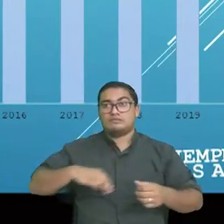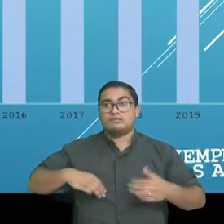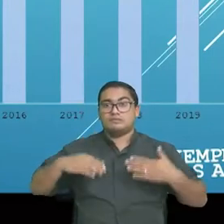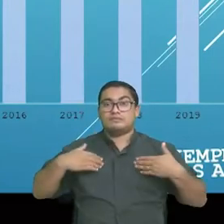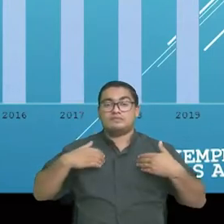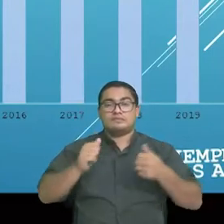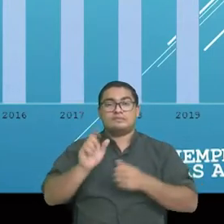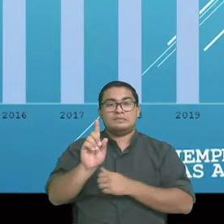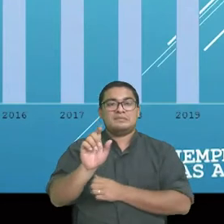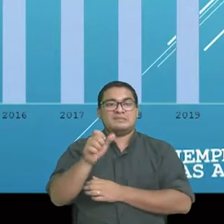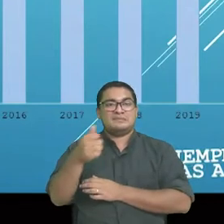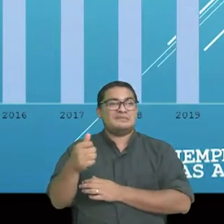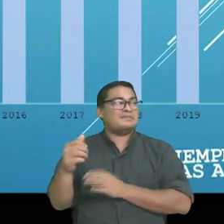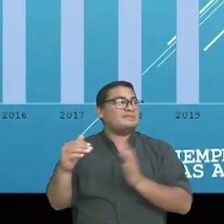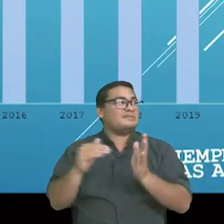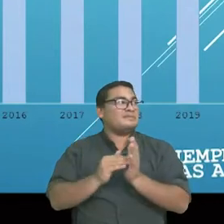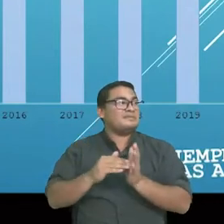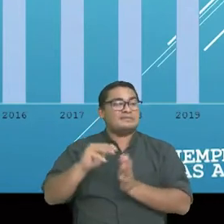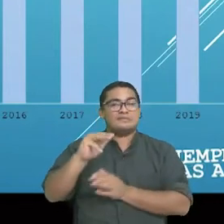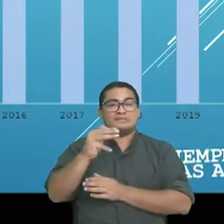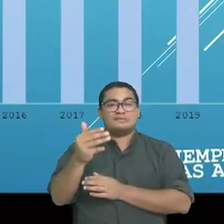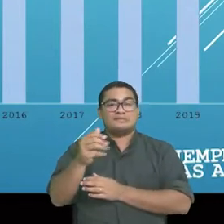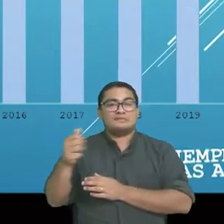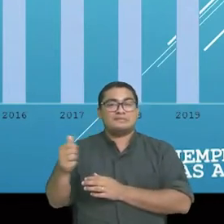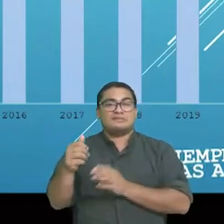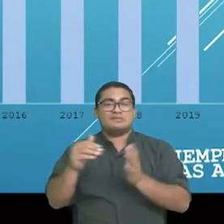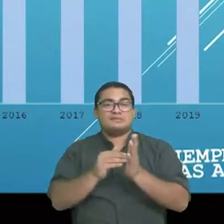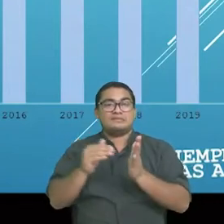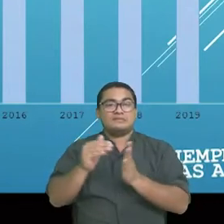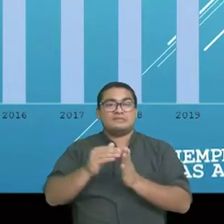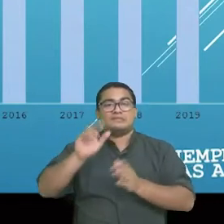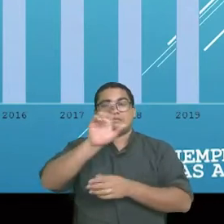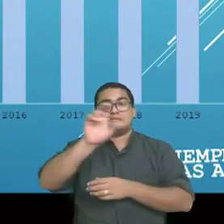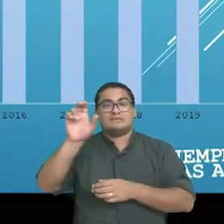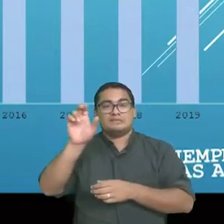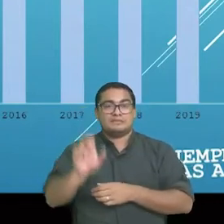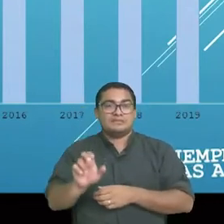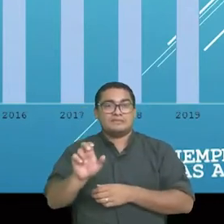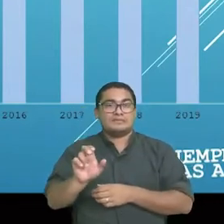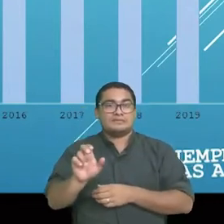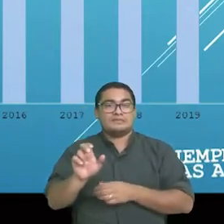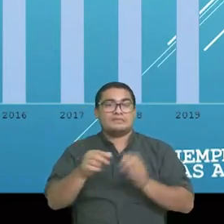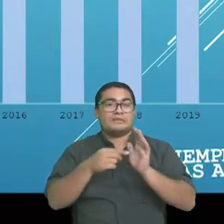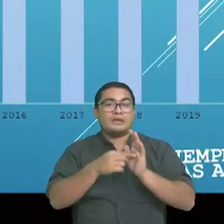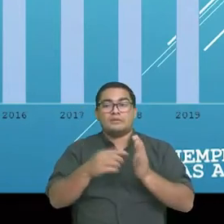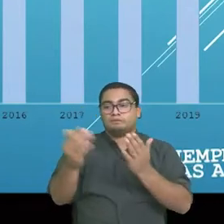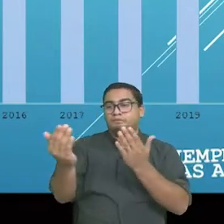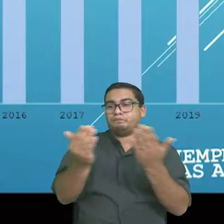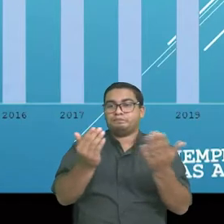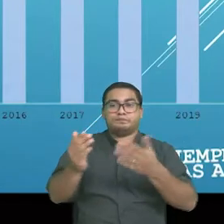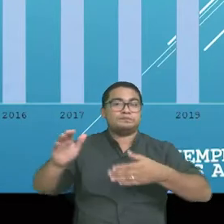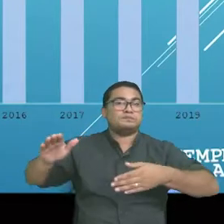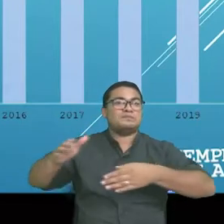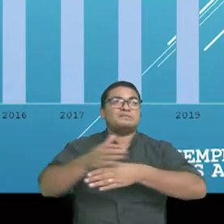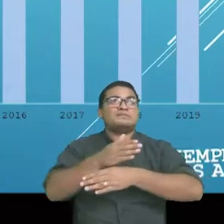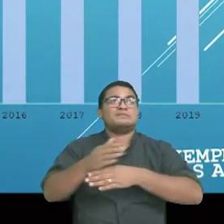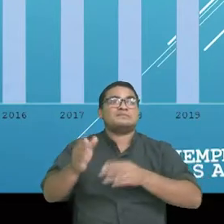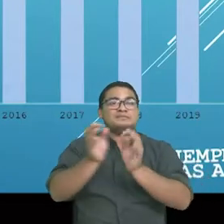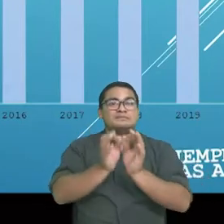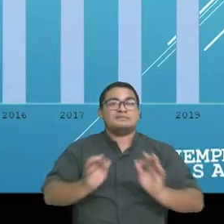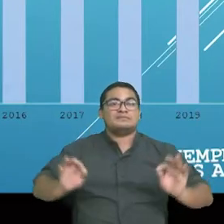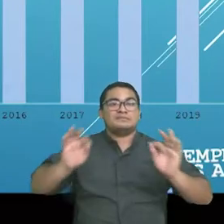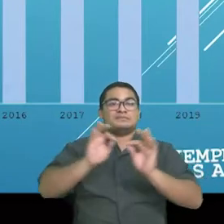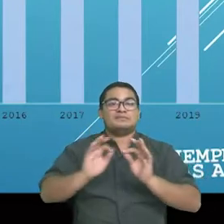de 16.096 millones de córdobas. O sea, no comparable. Ese es el salto de calidad que se ha